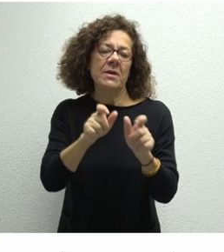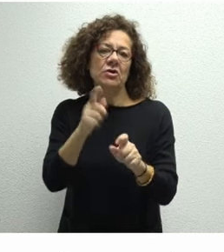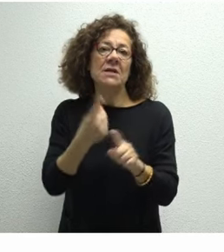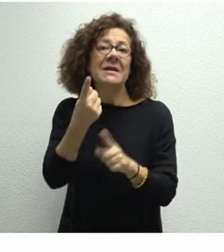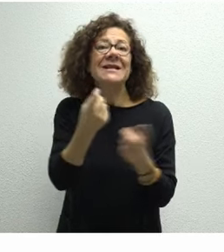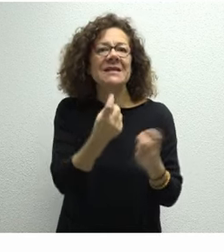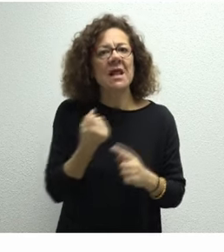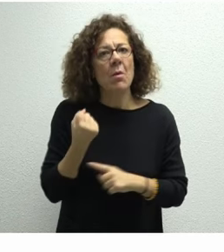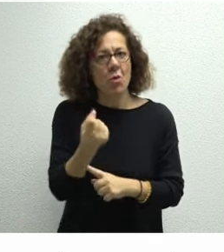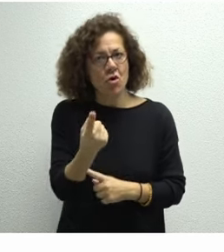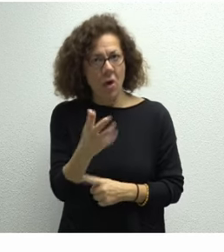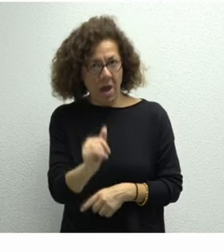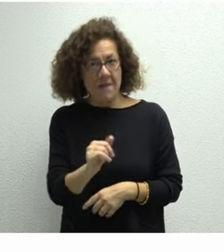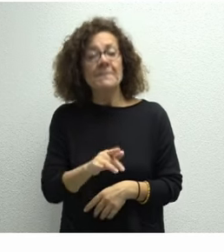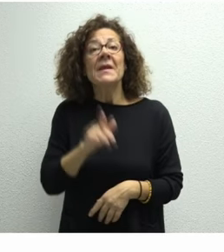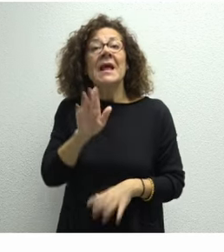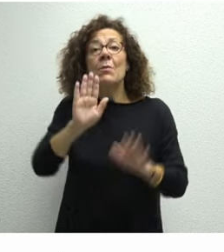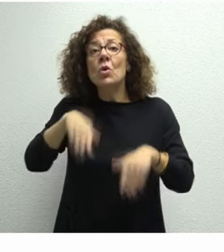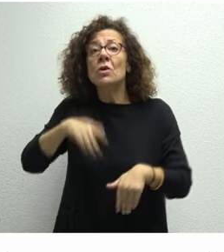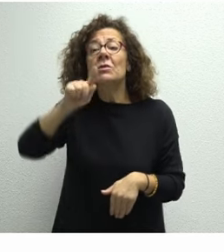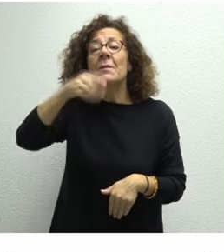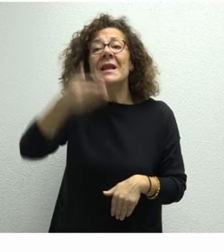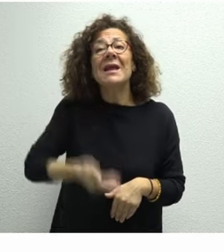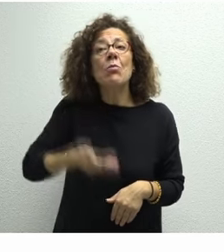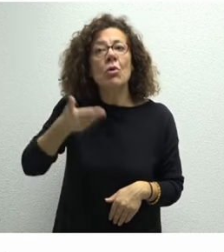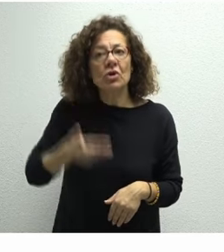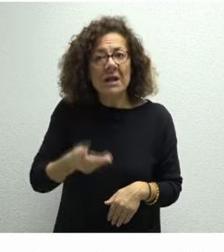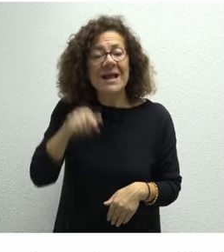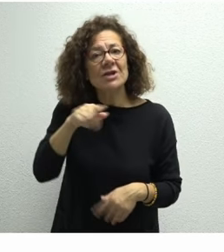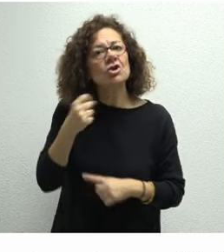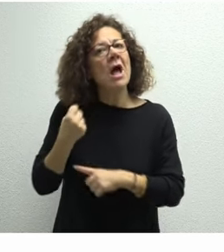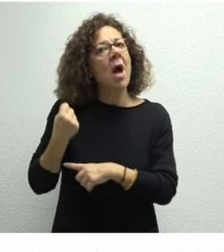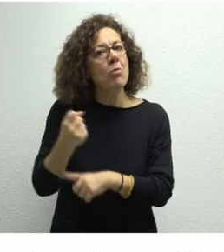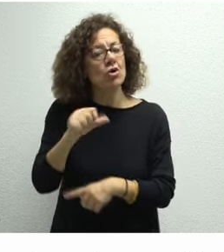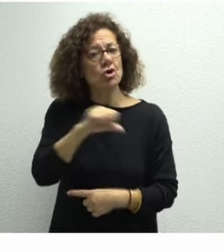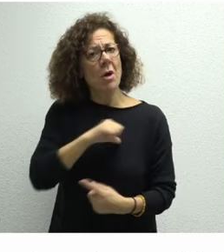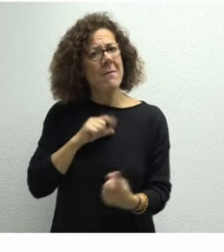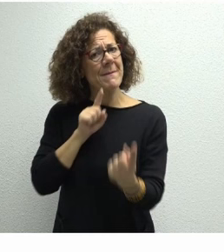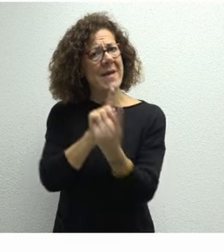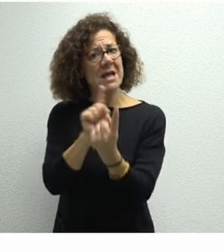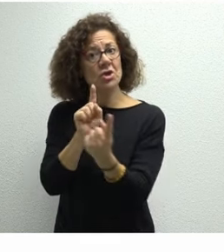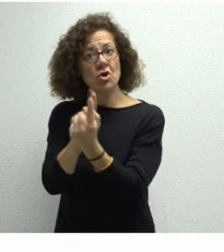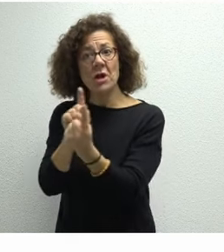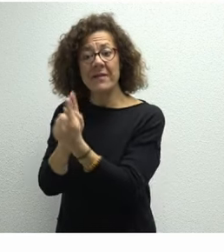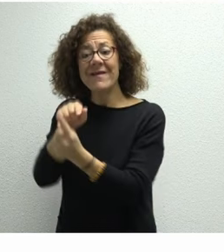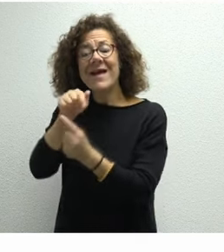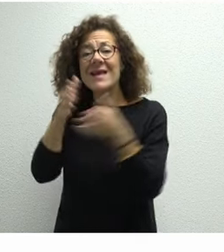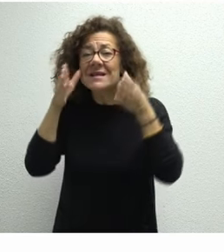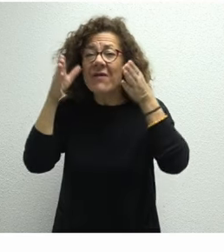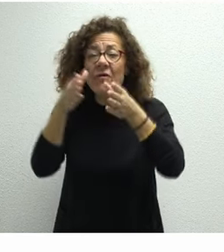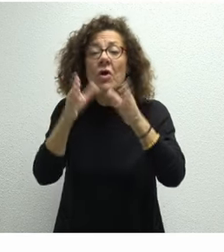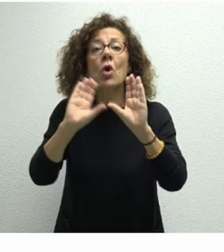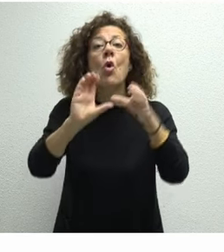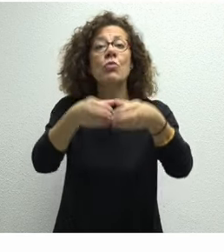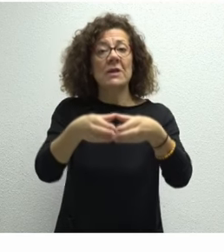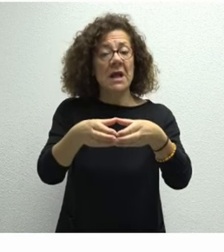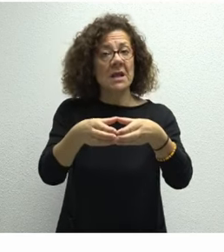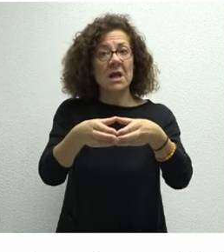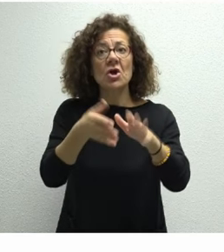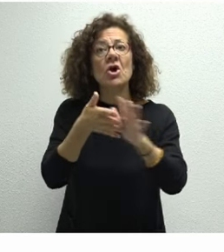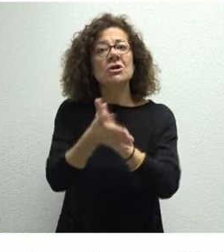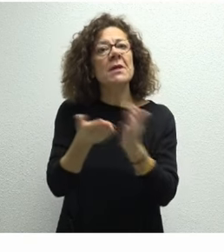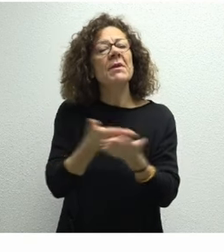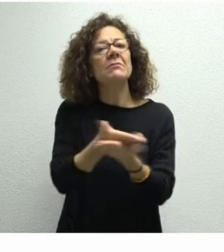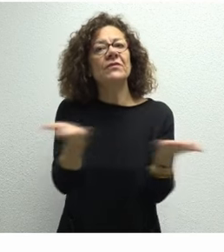de apoyo y por último es importantísimo que esos apoyos personalizados y ese enfoque comunitario estén a